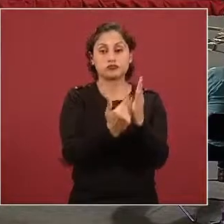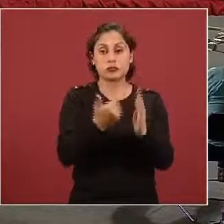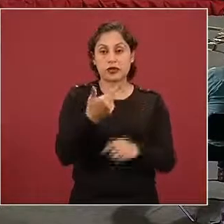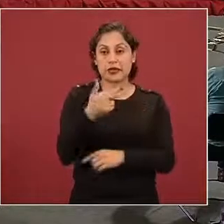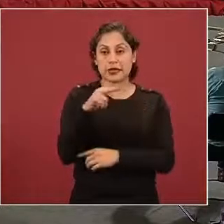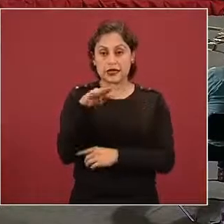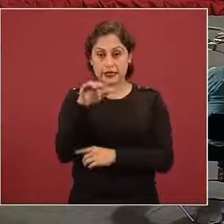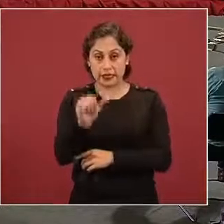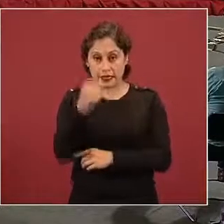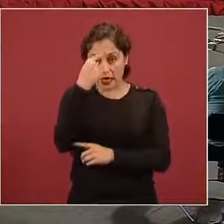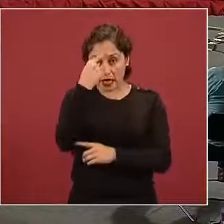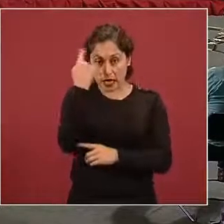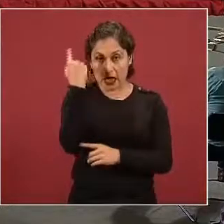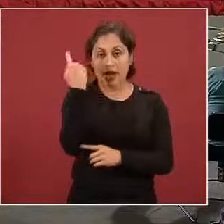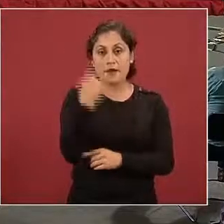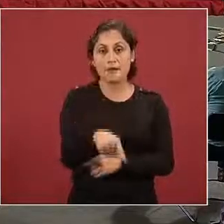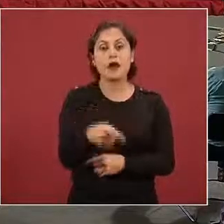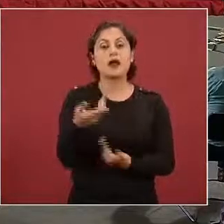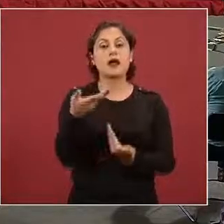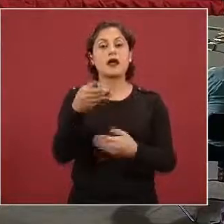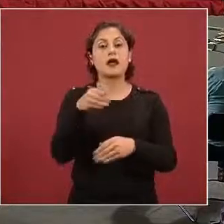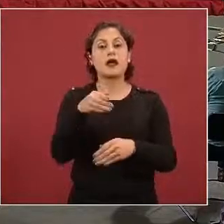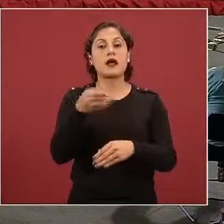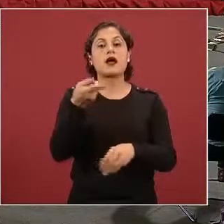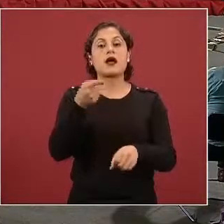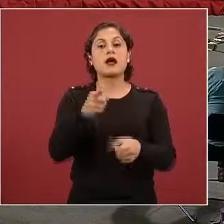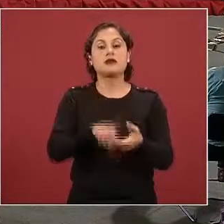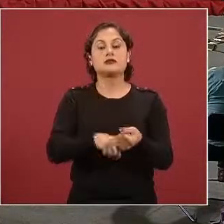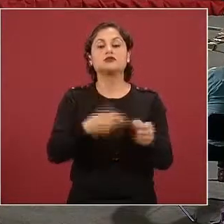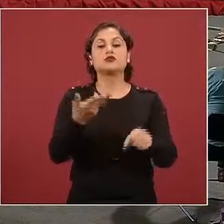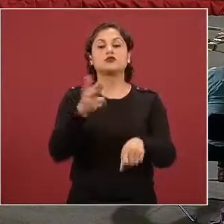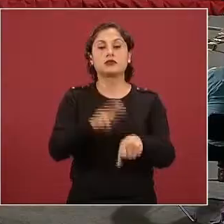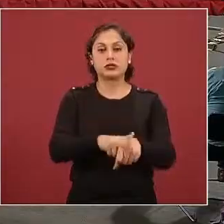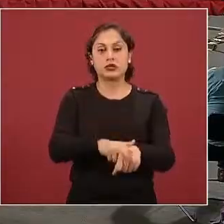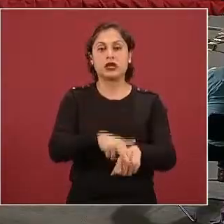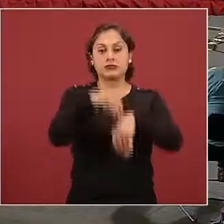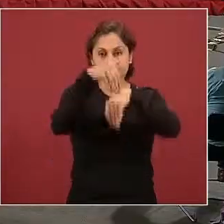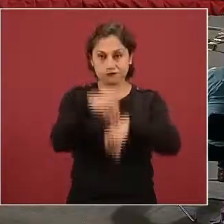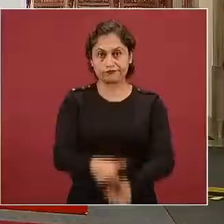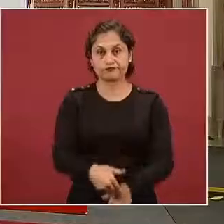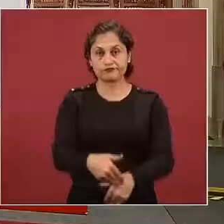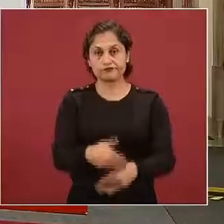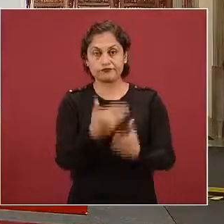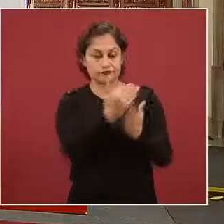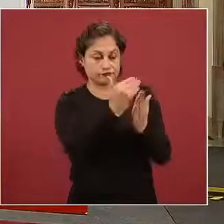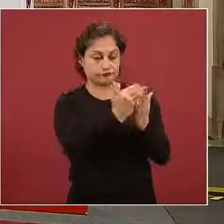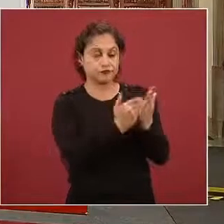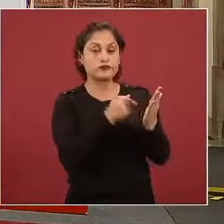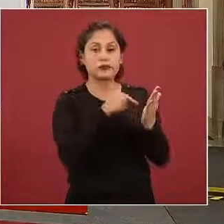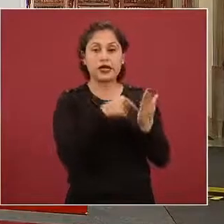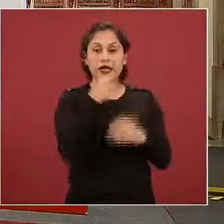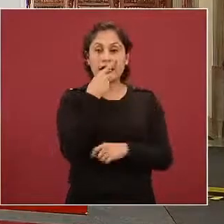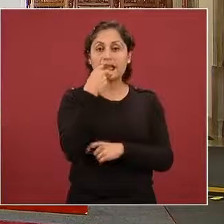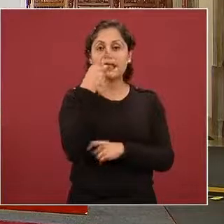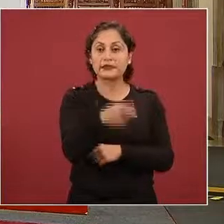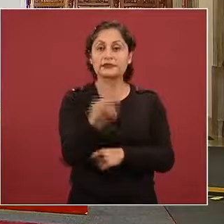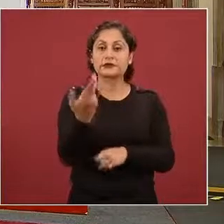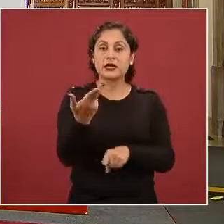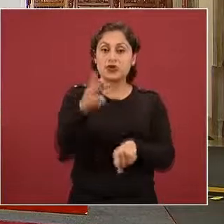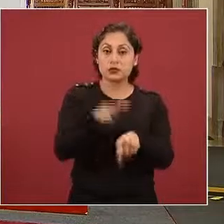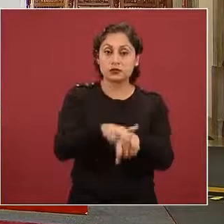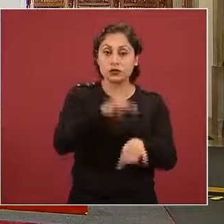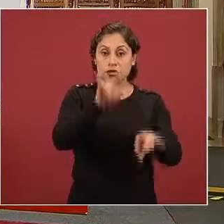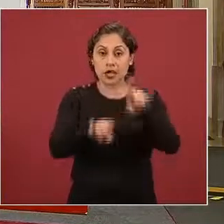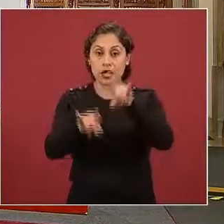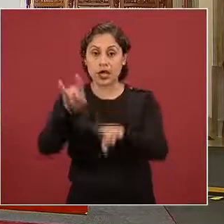de operaciones en el Sistema Nacional de Salud, cuyo propósito es aprovechar estas camas ya para la atención de